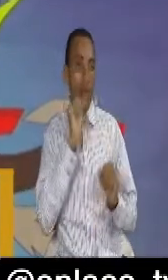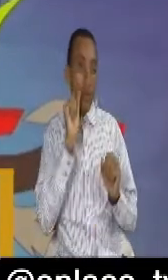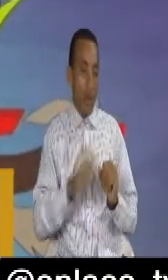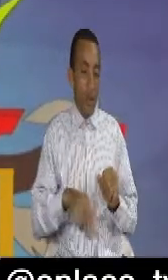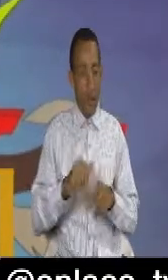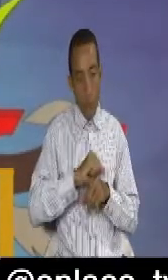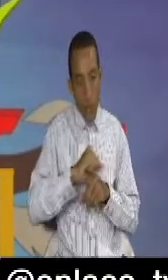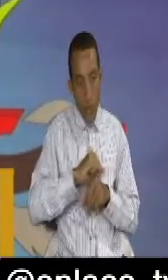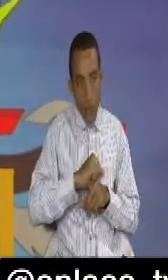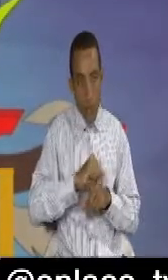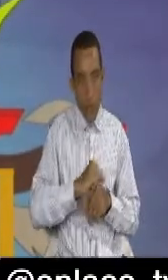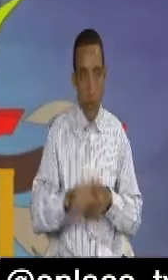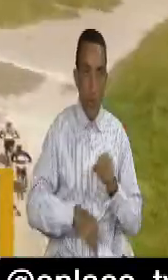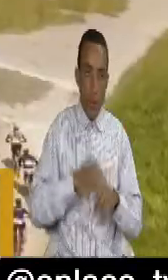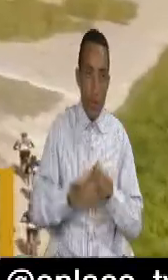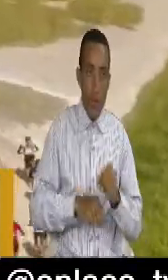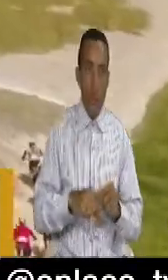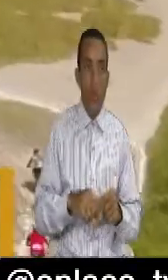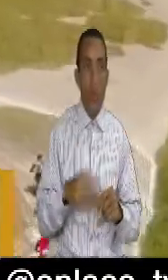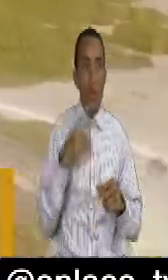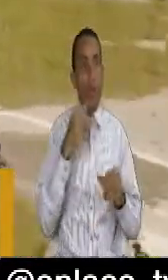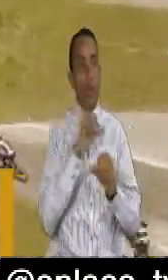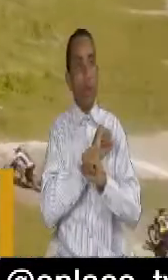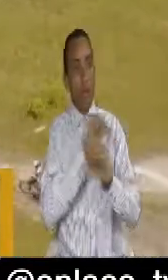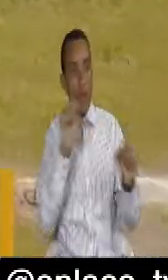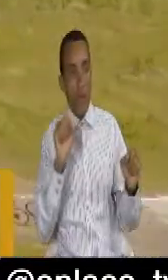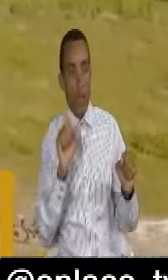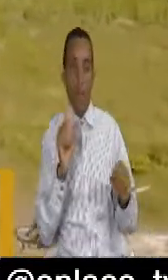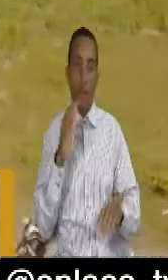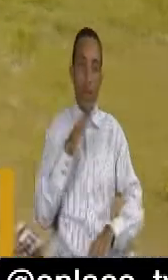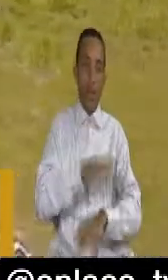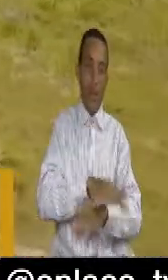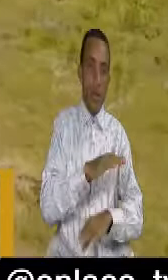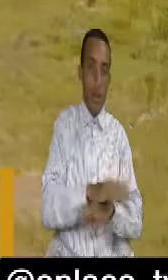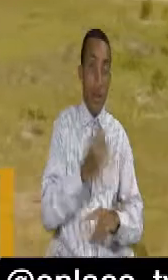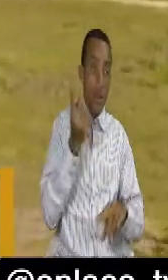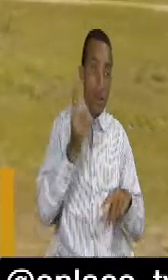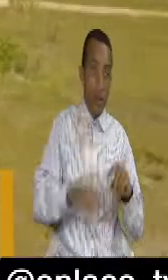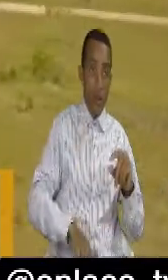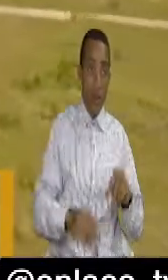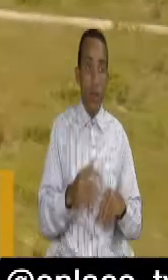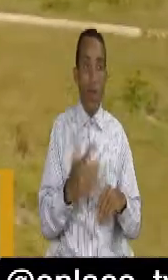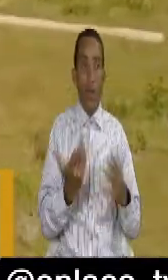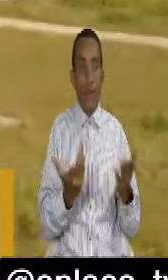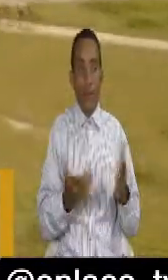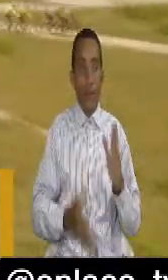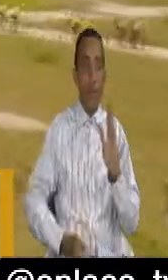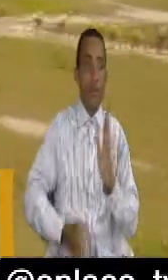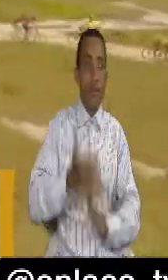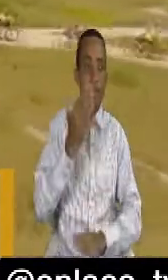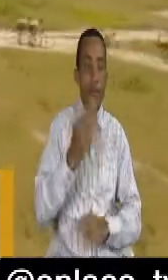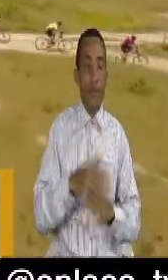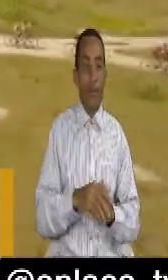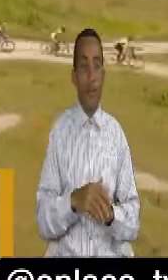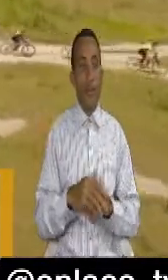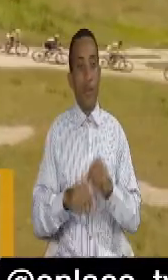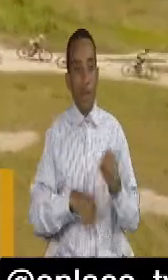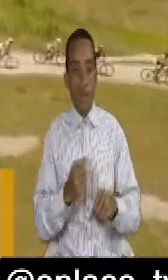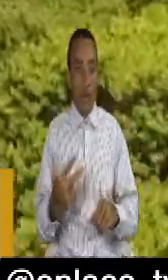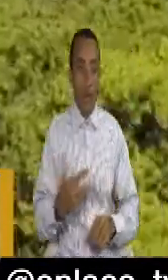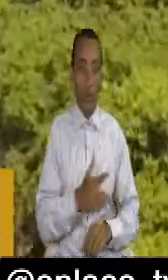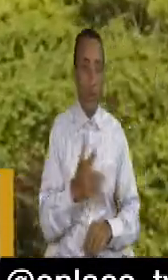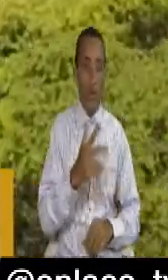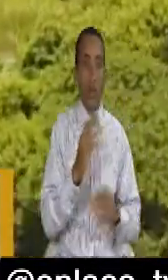entrenar. Entreno unos días en la mañana, otros días en la tarde. Cuando no puedo realizar salidas a campo traviesa, lo realizo en mi